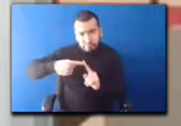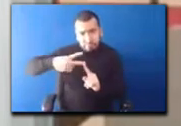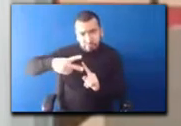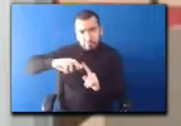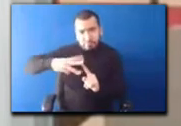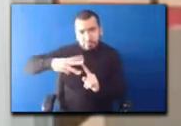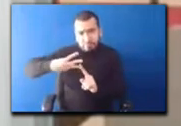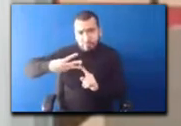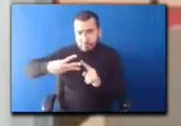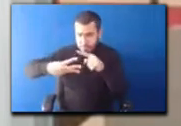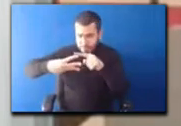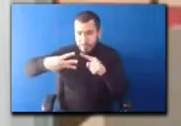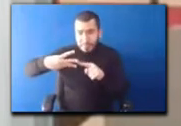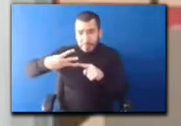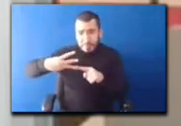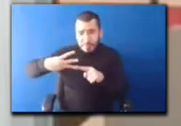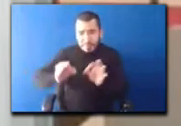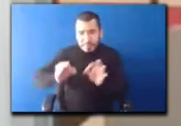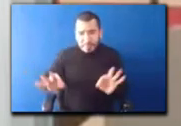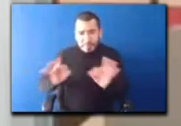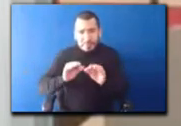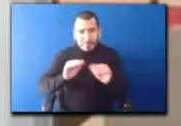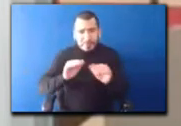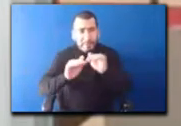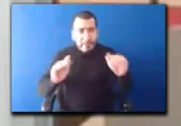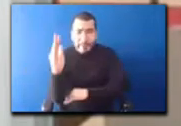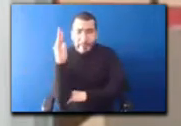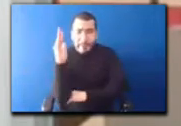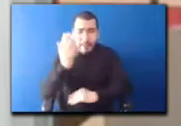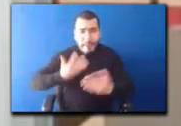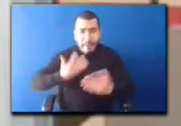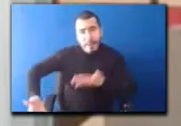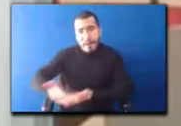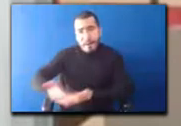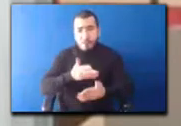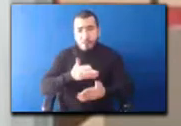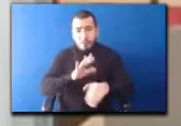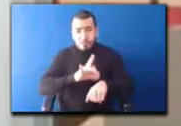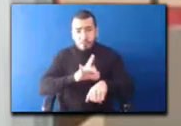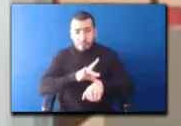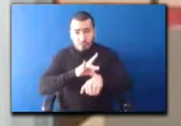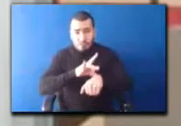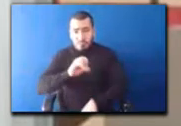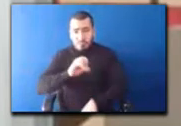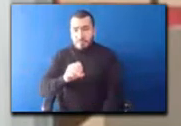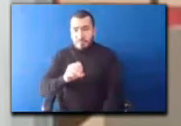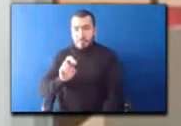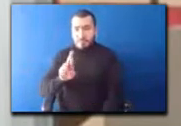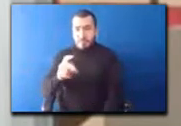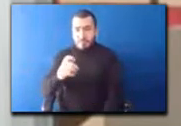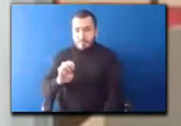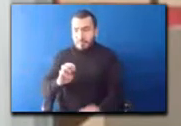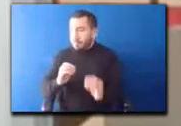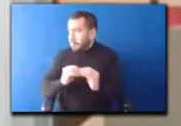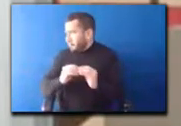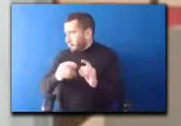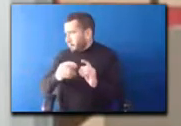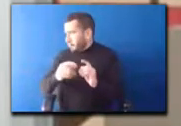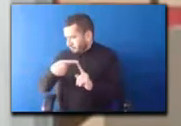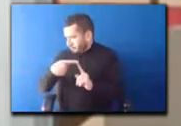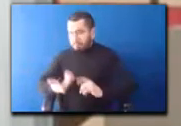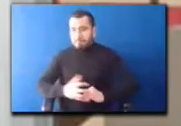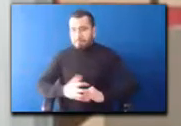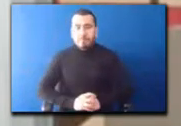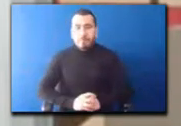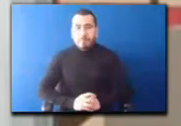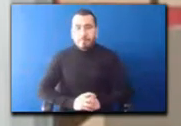consideraciones, precisiones para introducir la charla del doctor Jorge. Una,